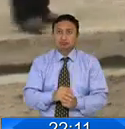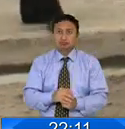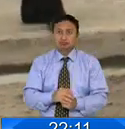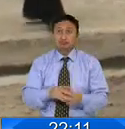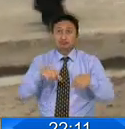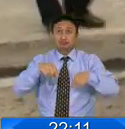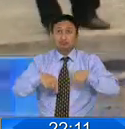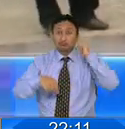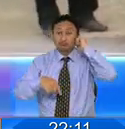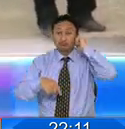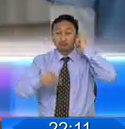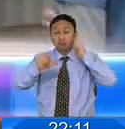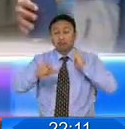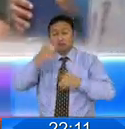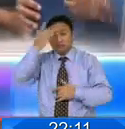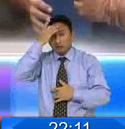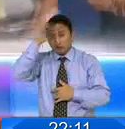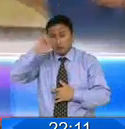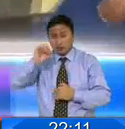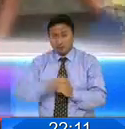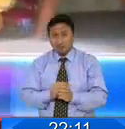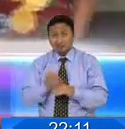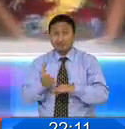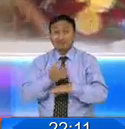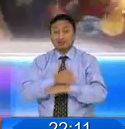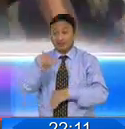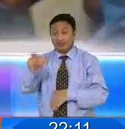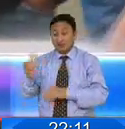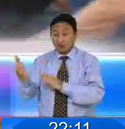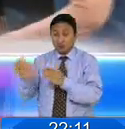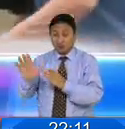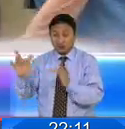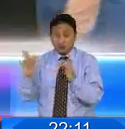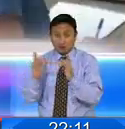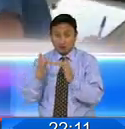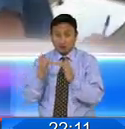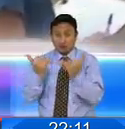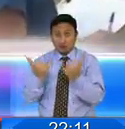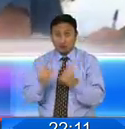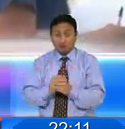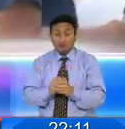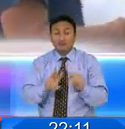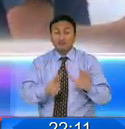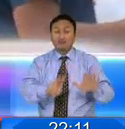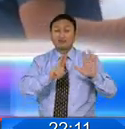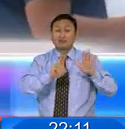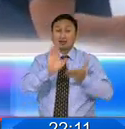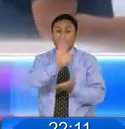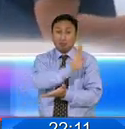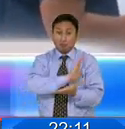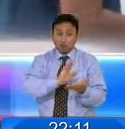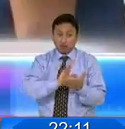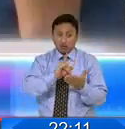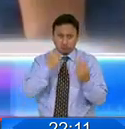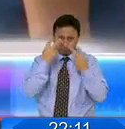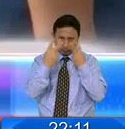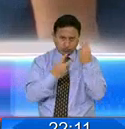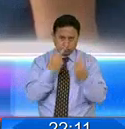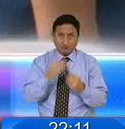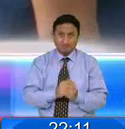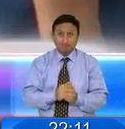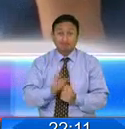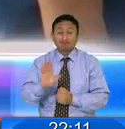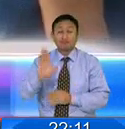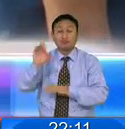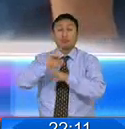activa de los sospechosos, quienes entraron en contacto con los infectados, continúa en los 7 barrios donde residían. Según la